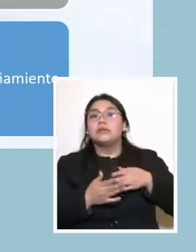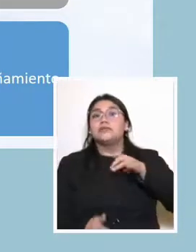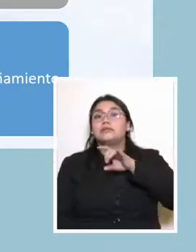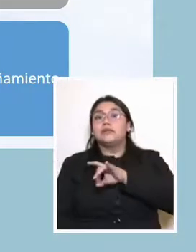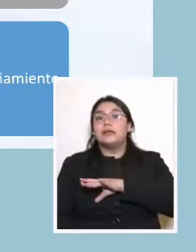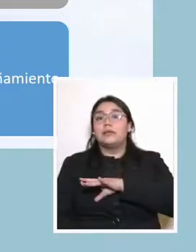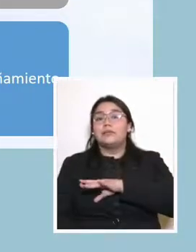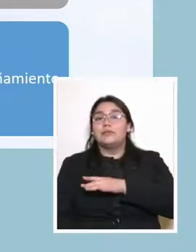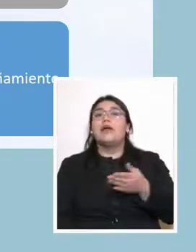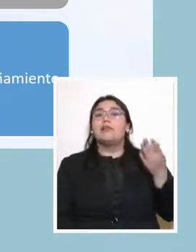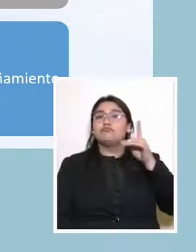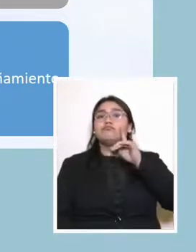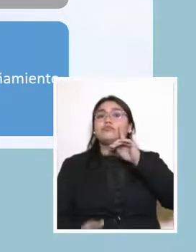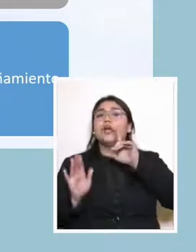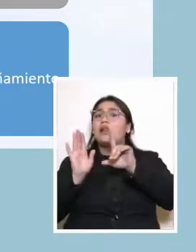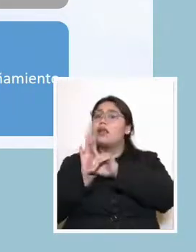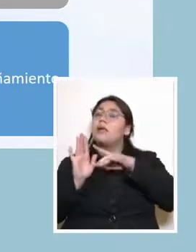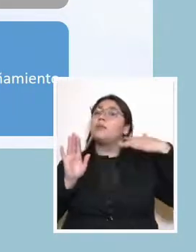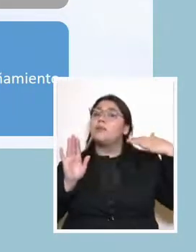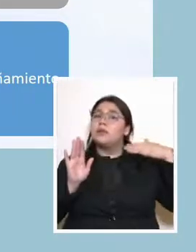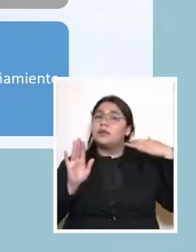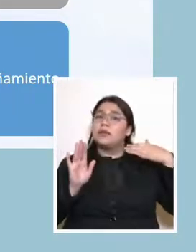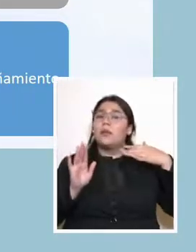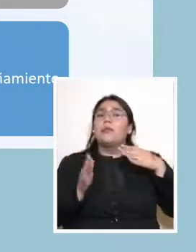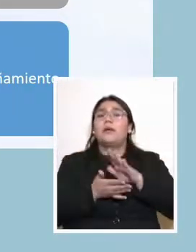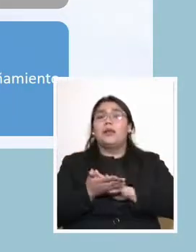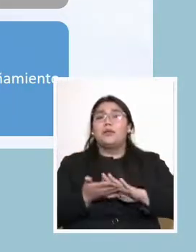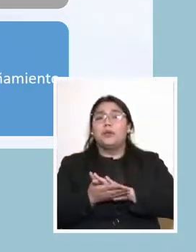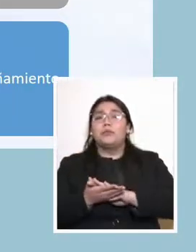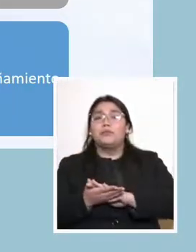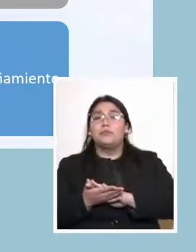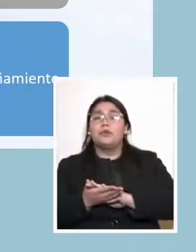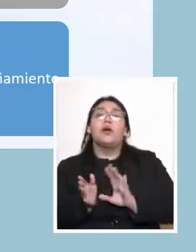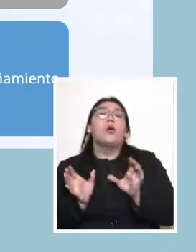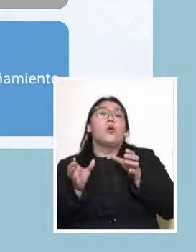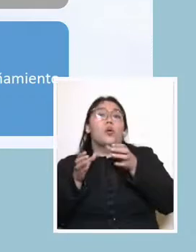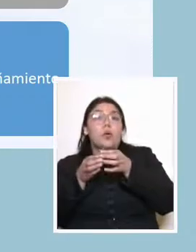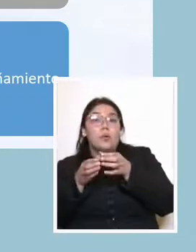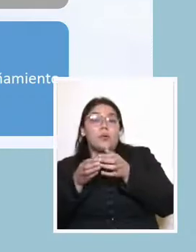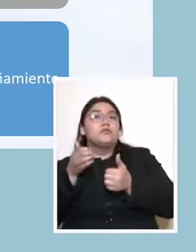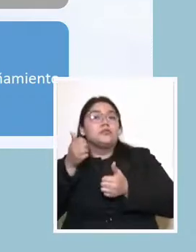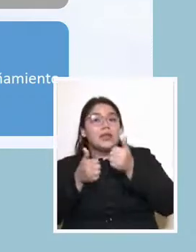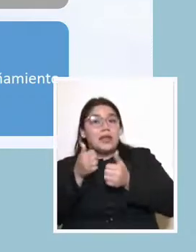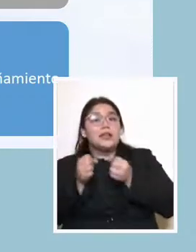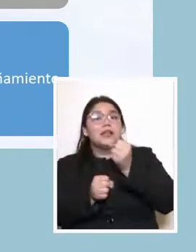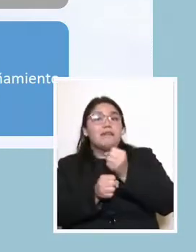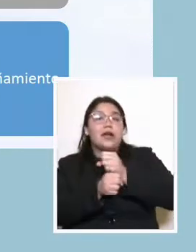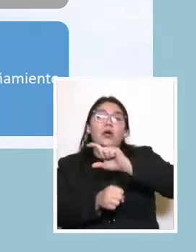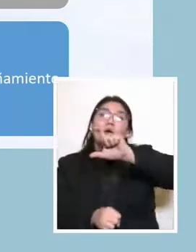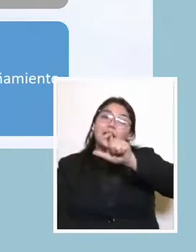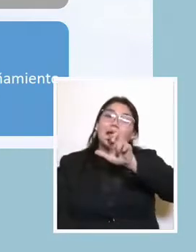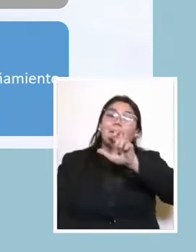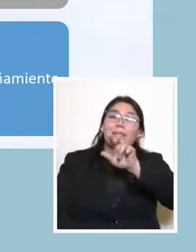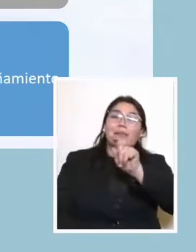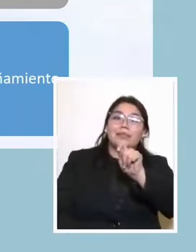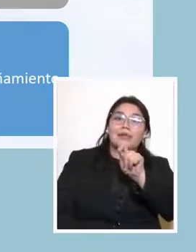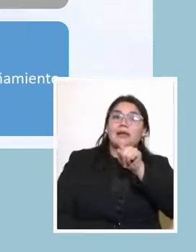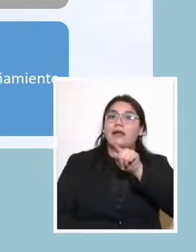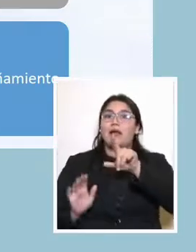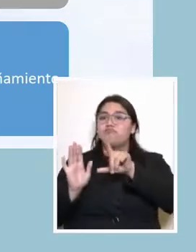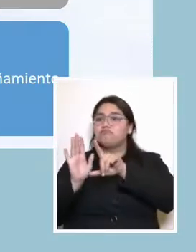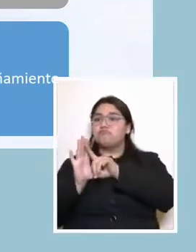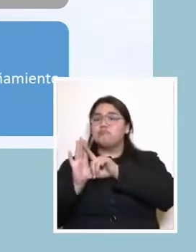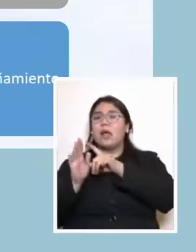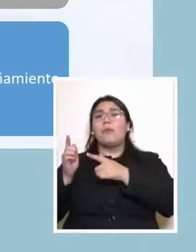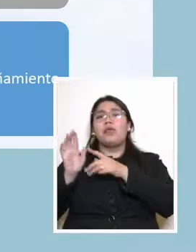cierto?, políticas tan importantes como los GPT, ¿no es cierto?, los grupos profesionales de trabajo, una tremenda política, ¿no es cierto?, que lamentablemente se dejó